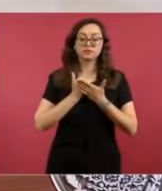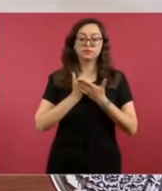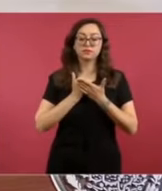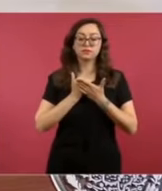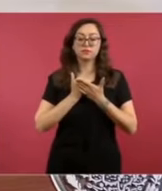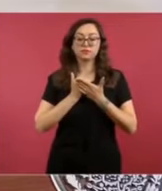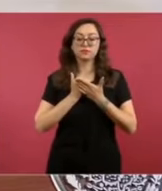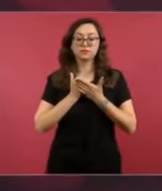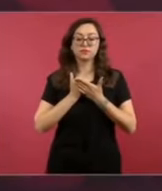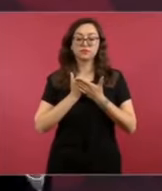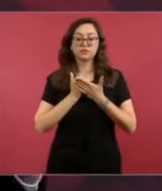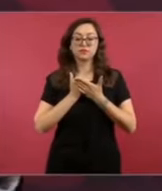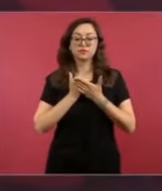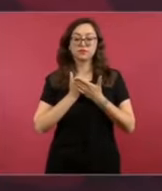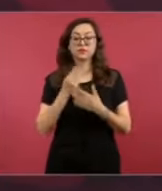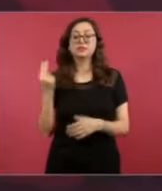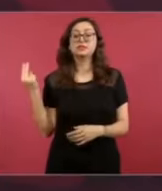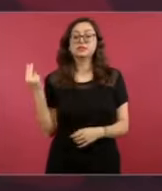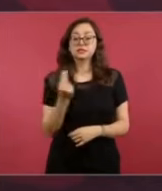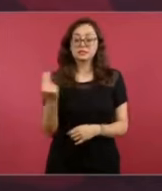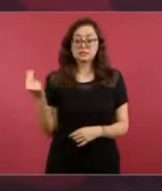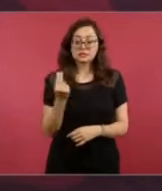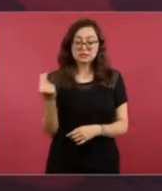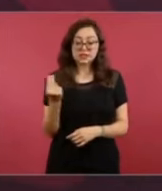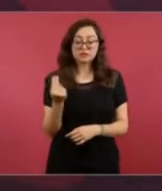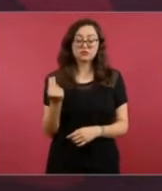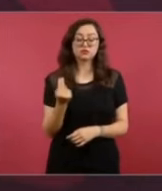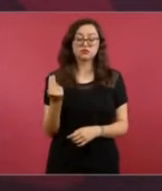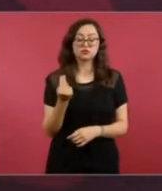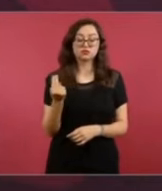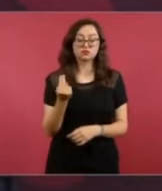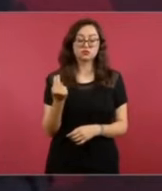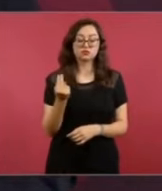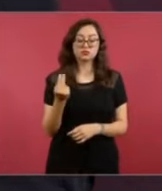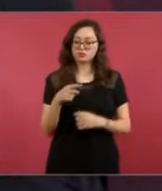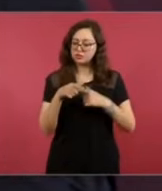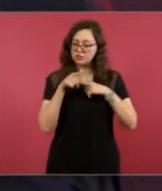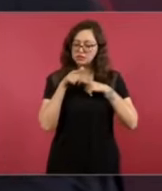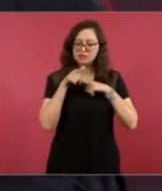a que se termine de